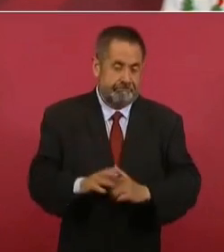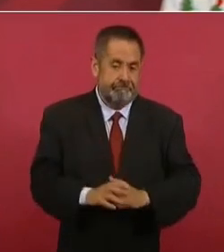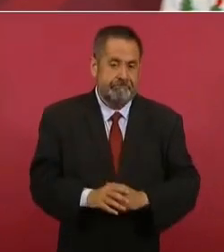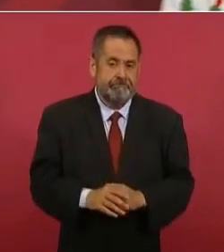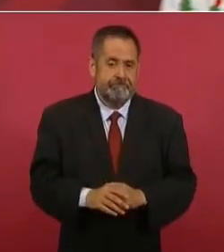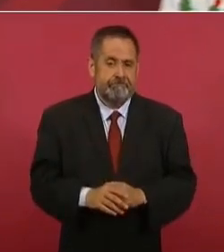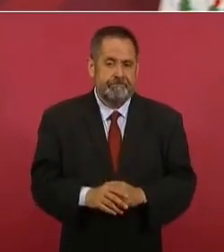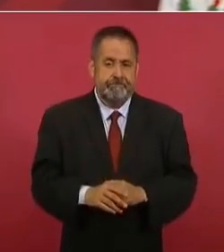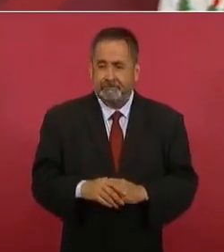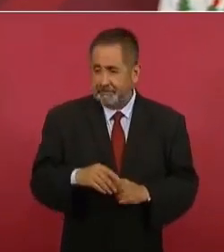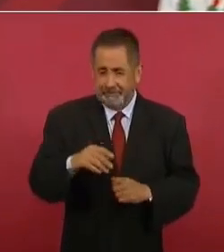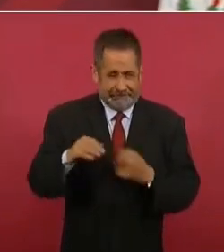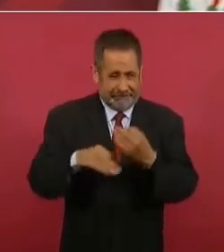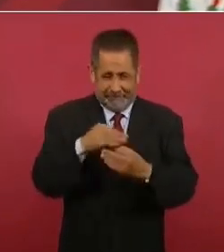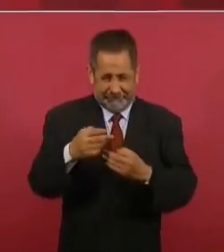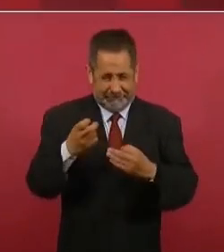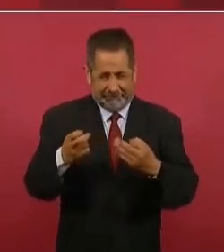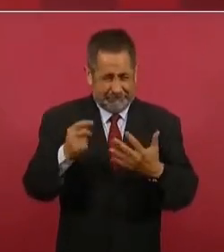Y todo eso